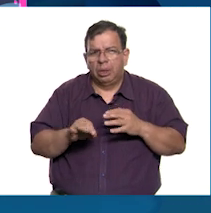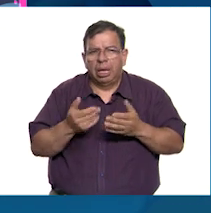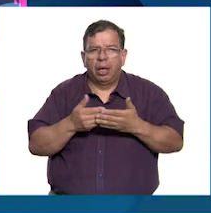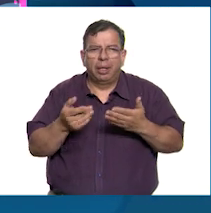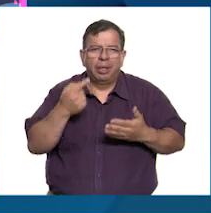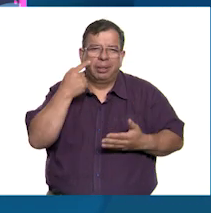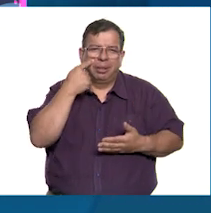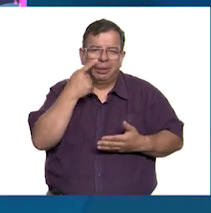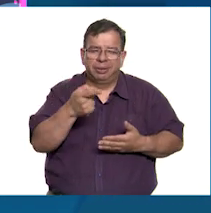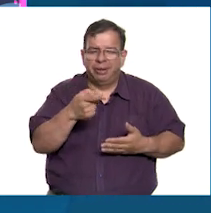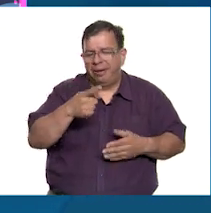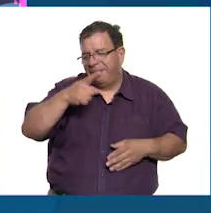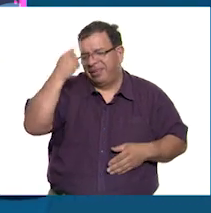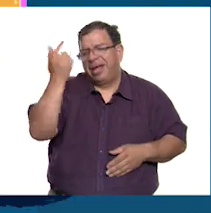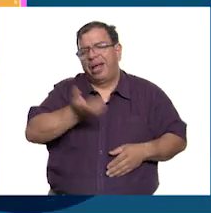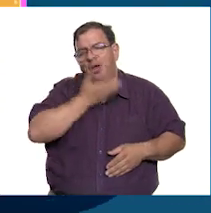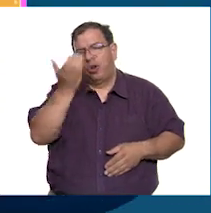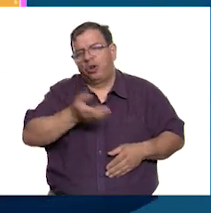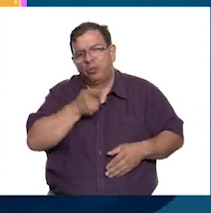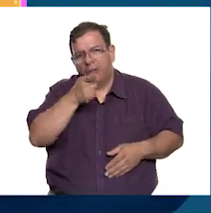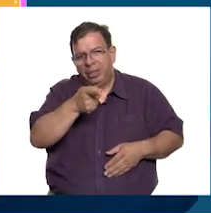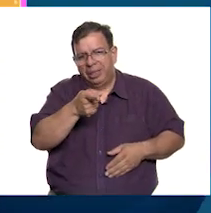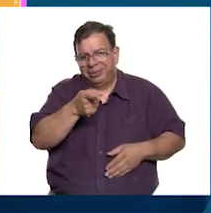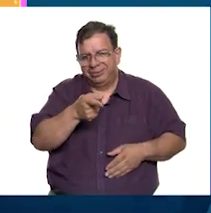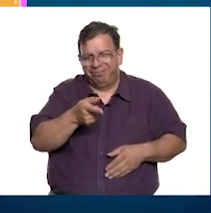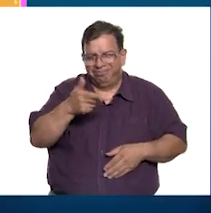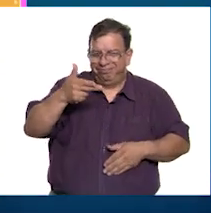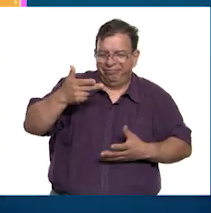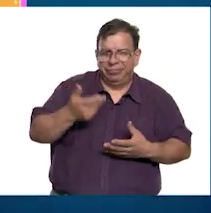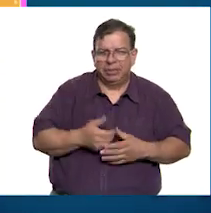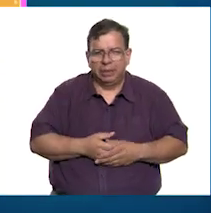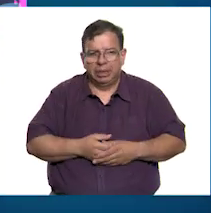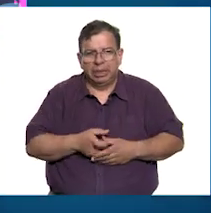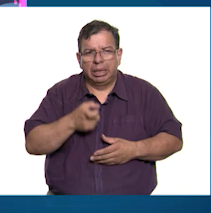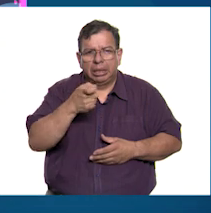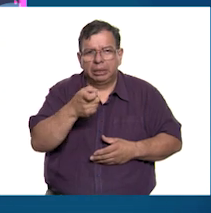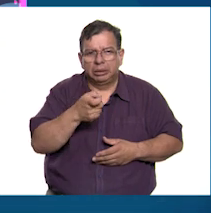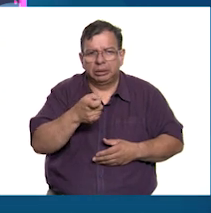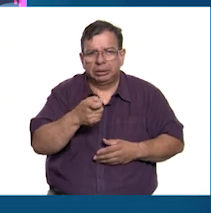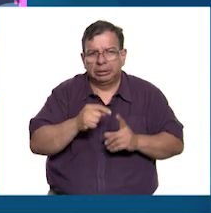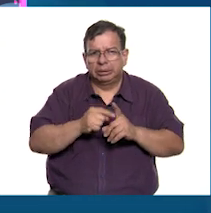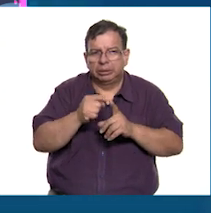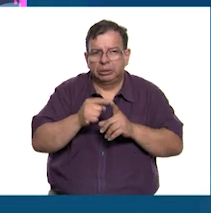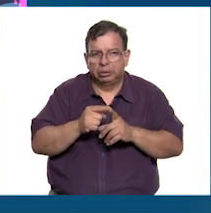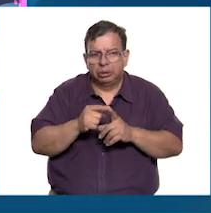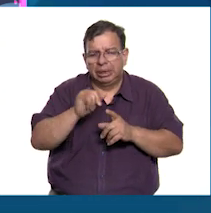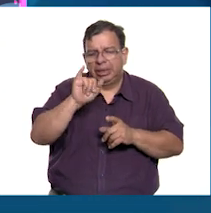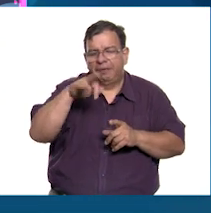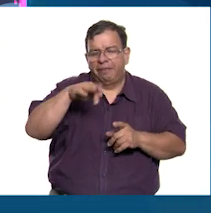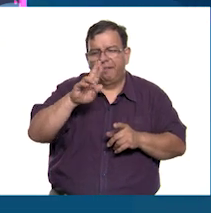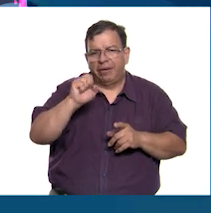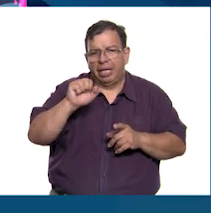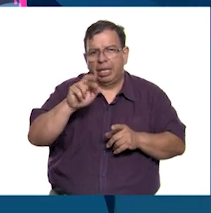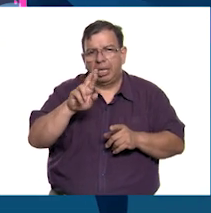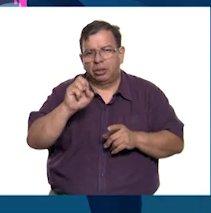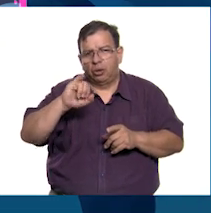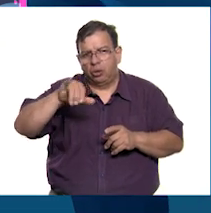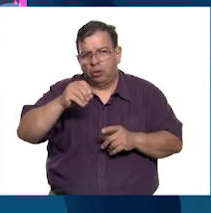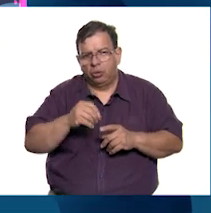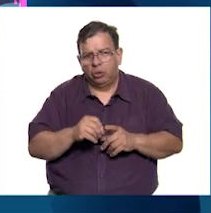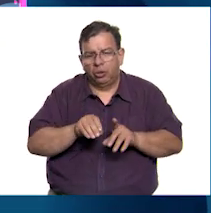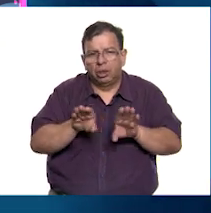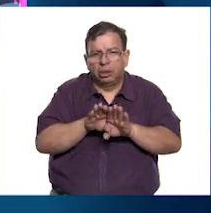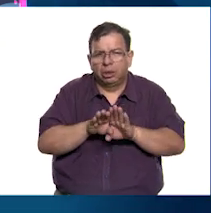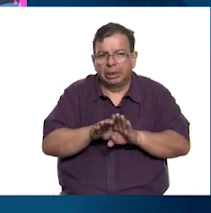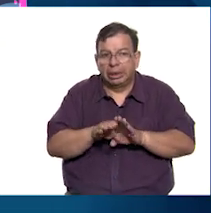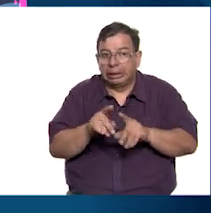día ya te encuentras muy familiarizado con este tipo de termómetros. Estos son los termómetros infrarrojos. Los termómetros